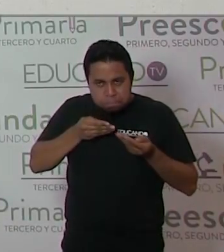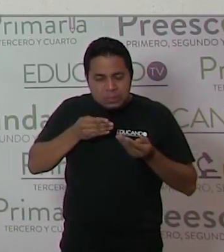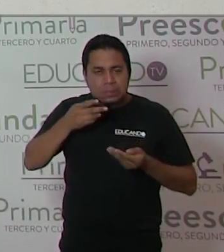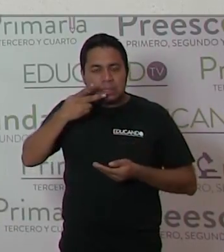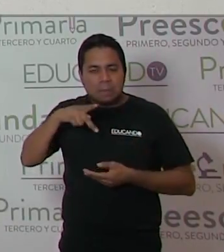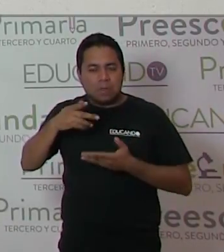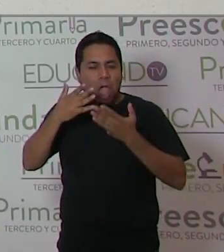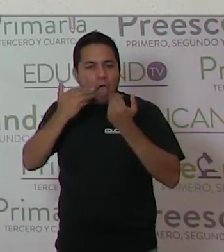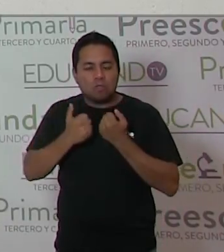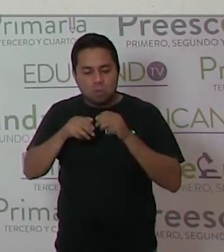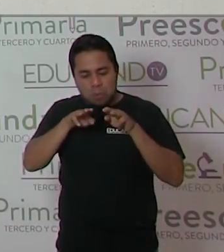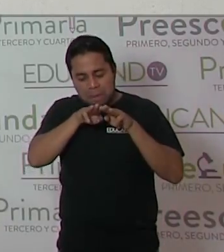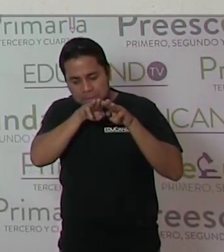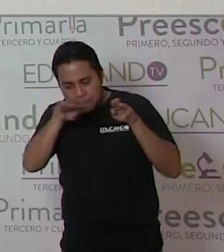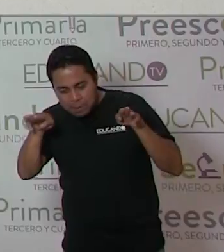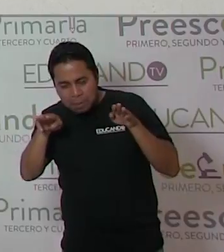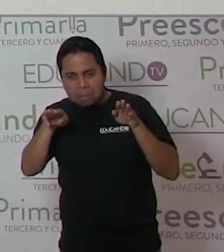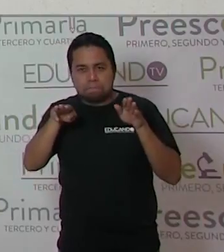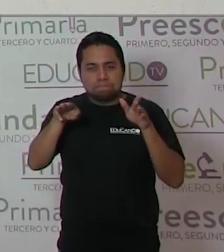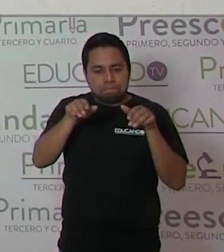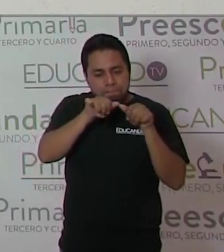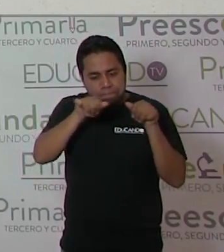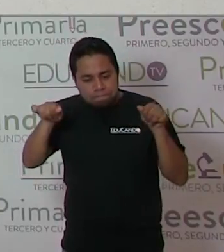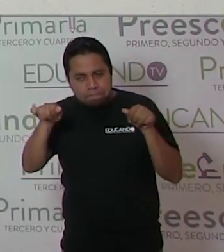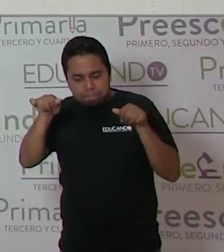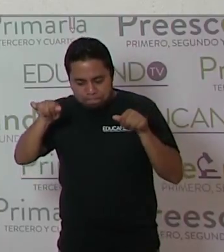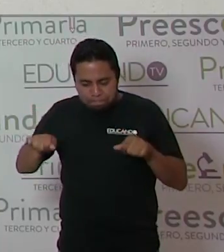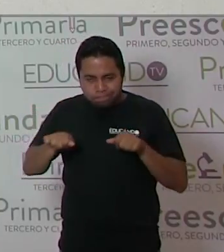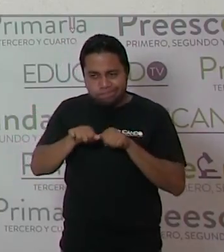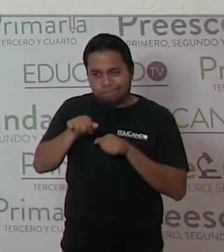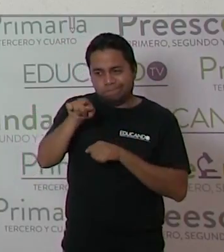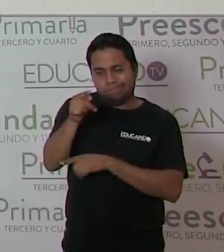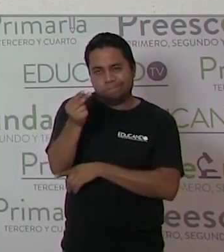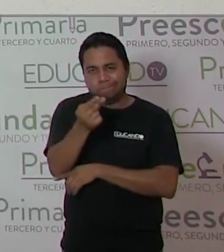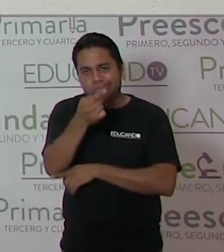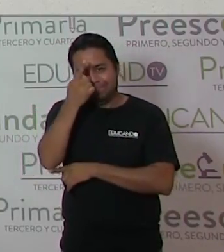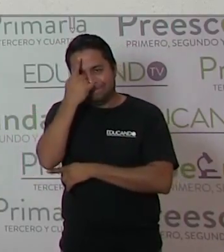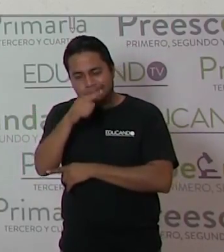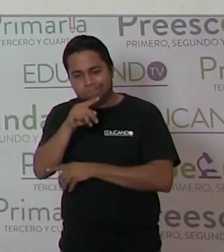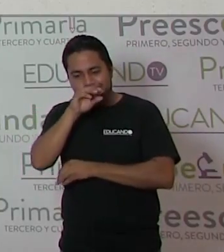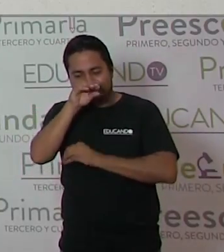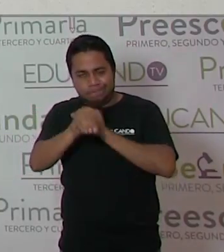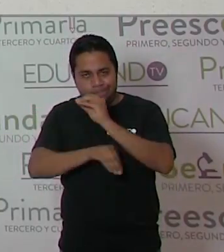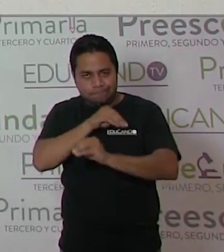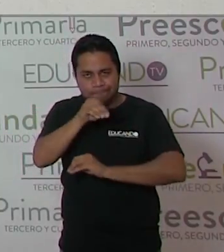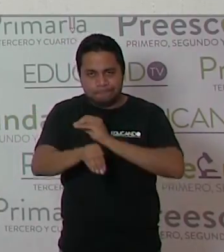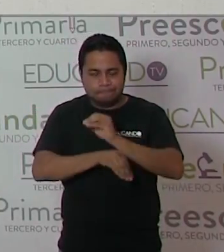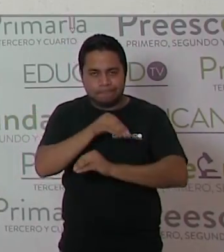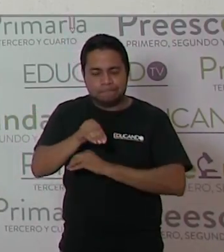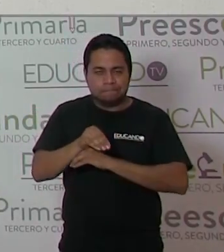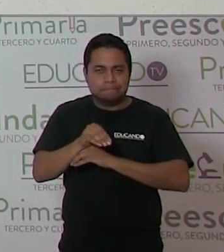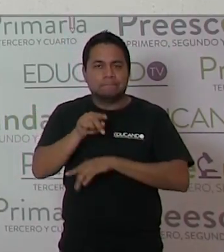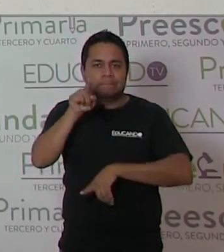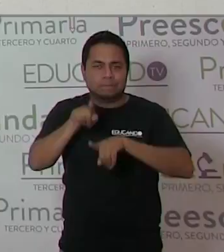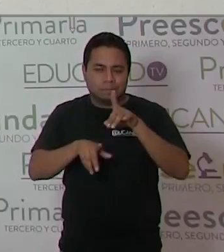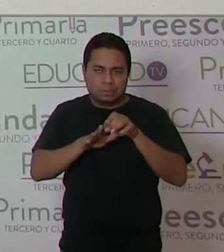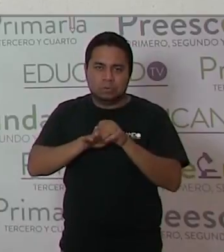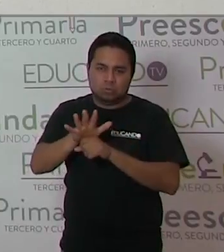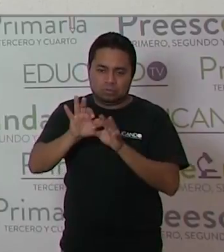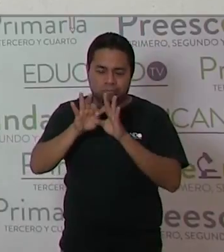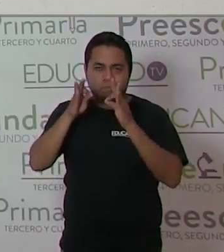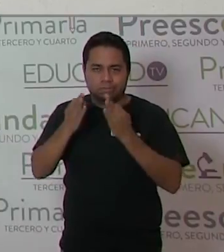no tienen las medidas necesarias que tú necesitas para construir